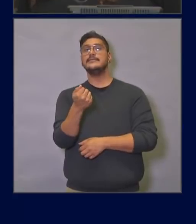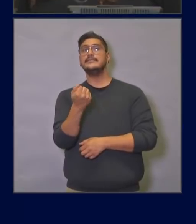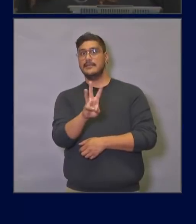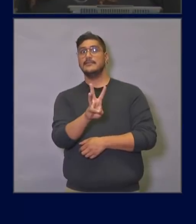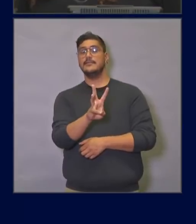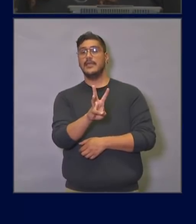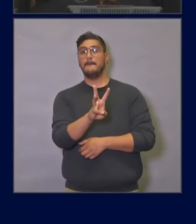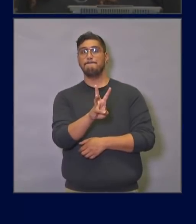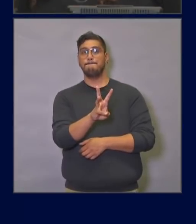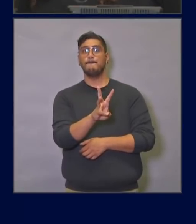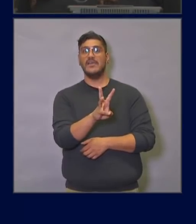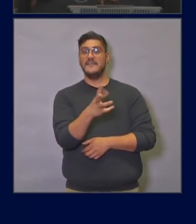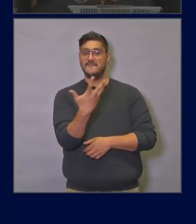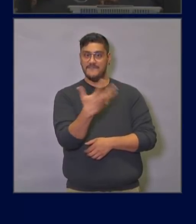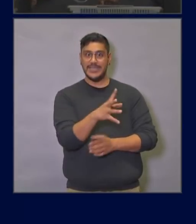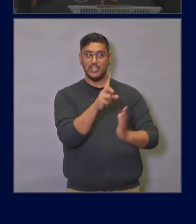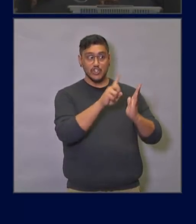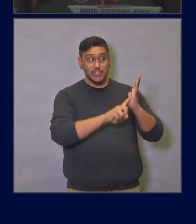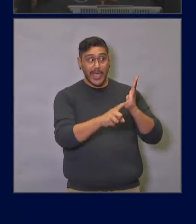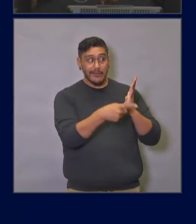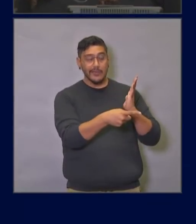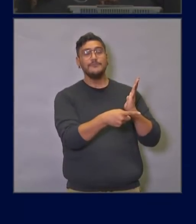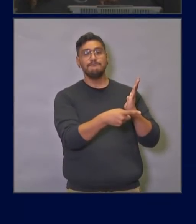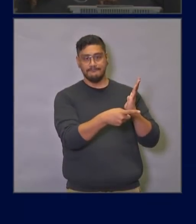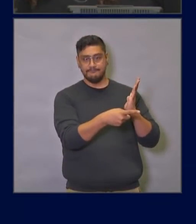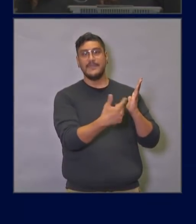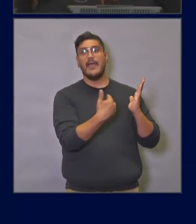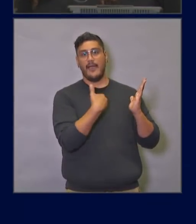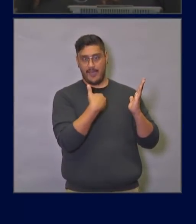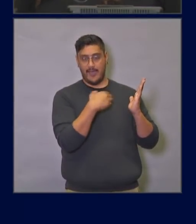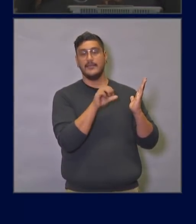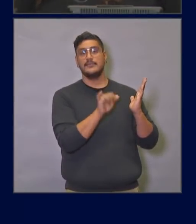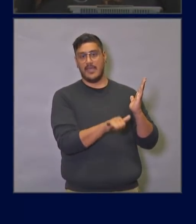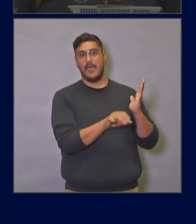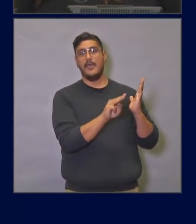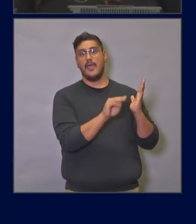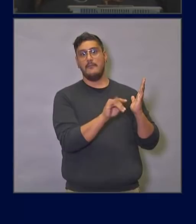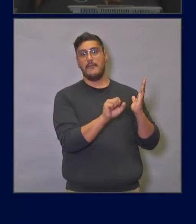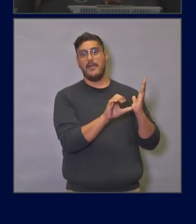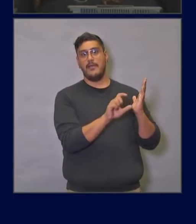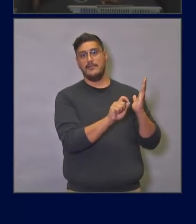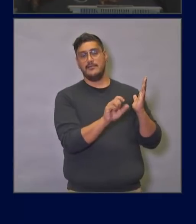los CDC para el síndrome inflamatorio.